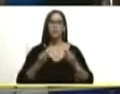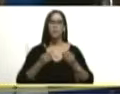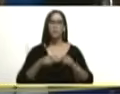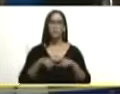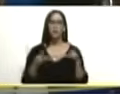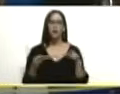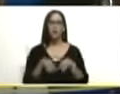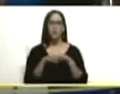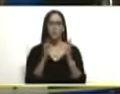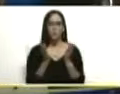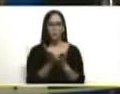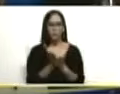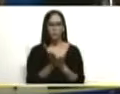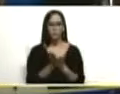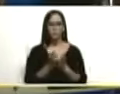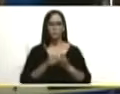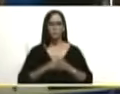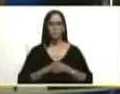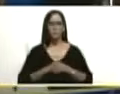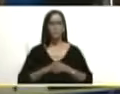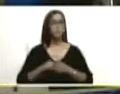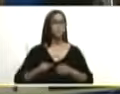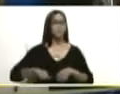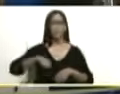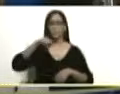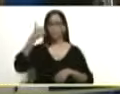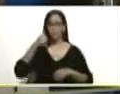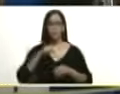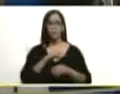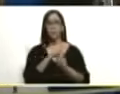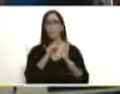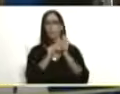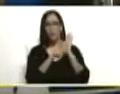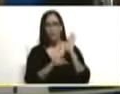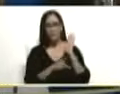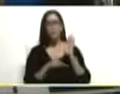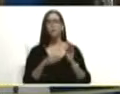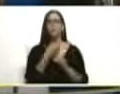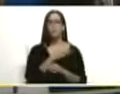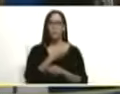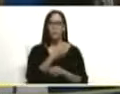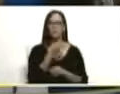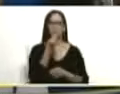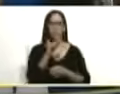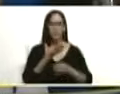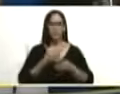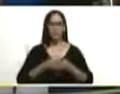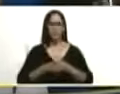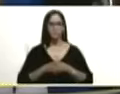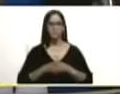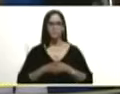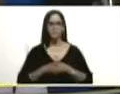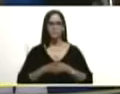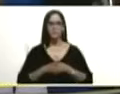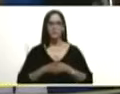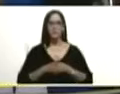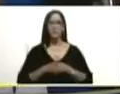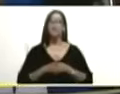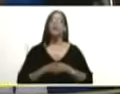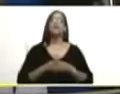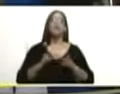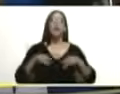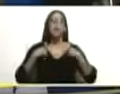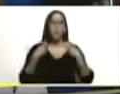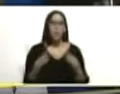del mundo. Un super programa, por eso es que es una gran misión. Es de la